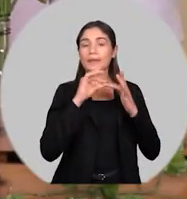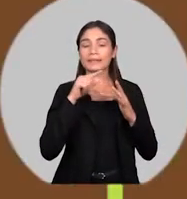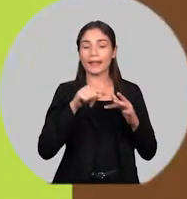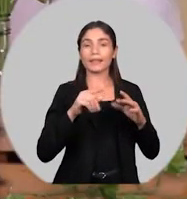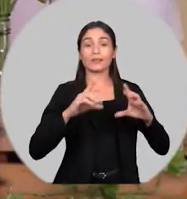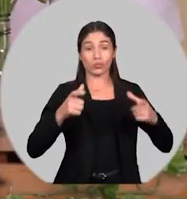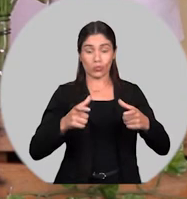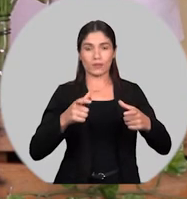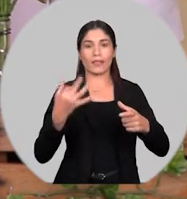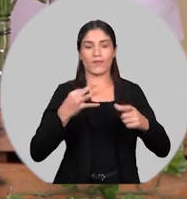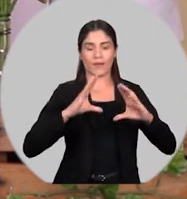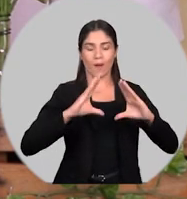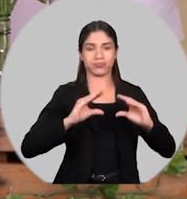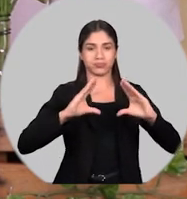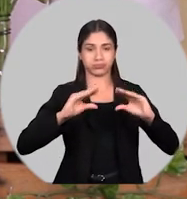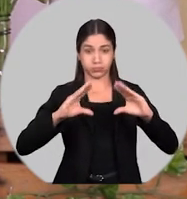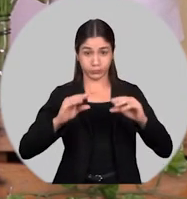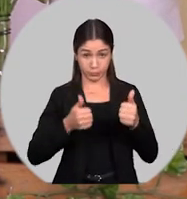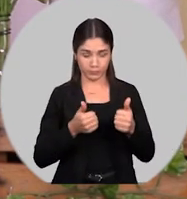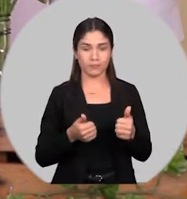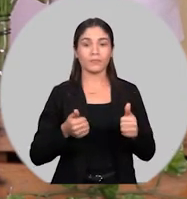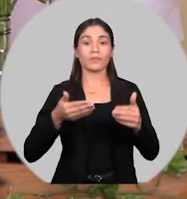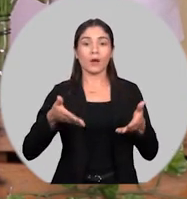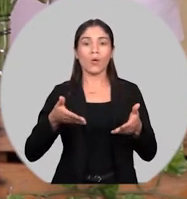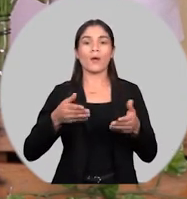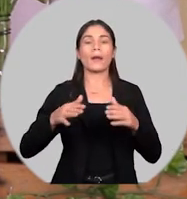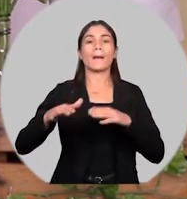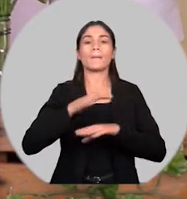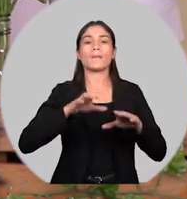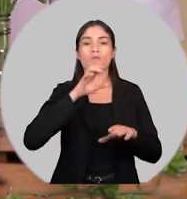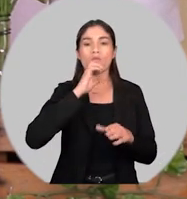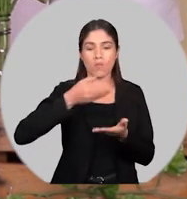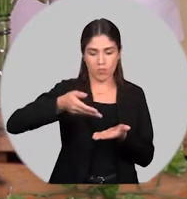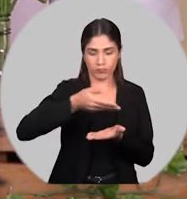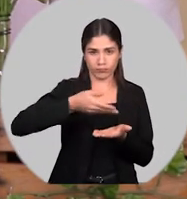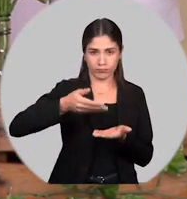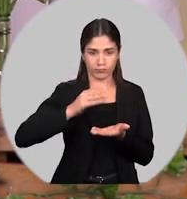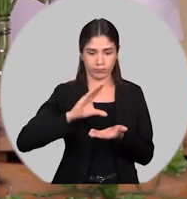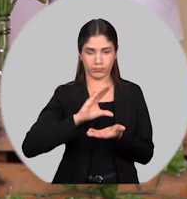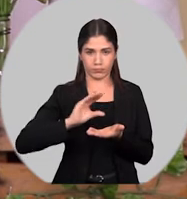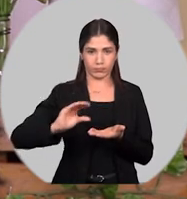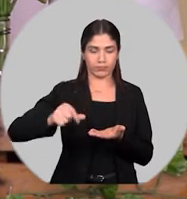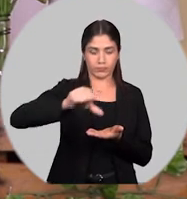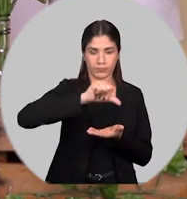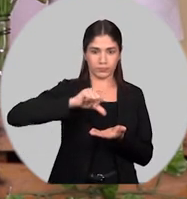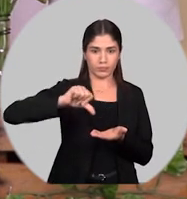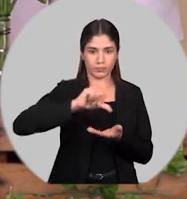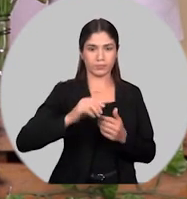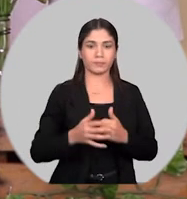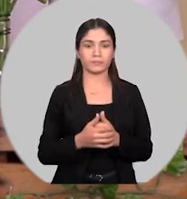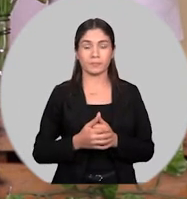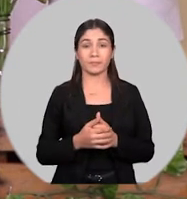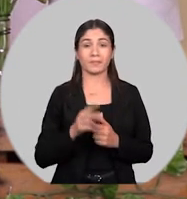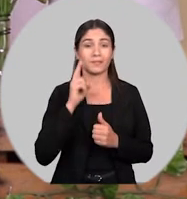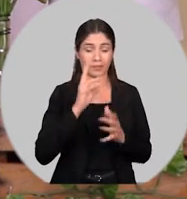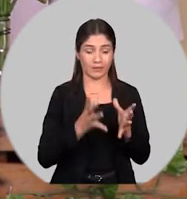esponjosa. Continuamos entonces con el relleno de nuestra Red Velvet. Acá ya les muestro,